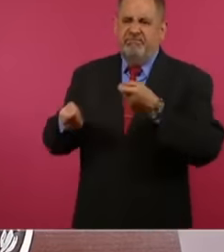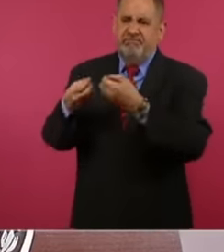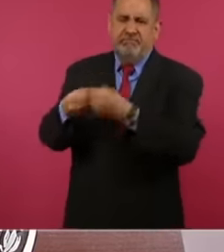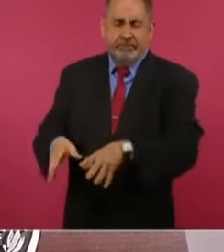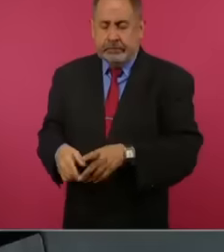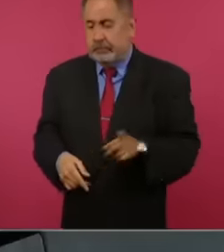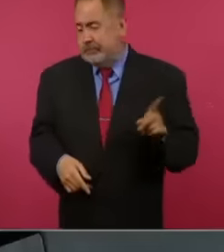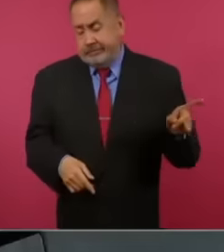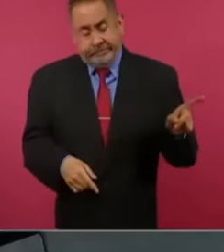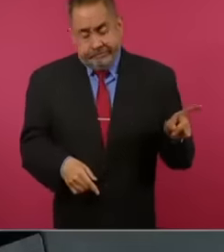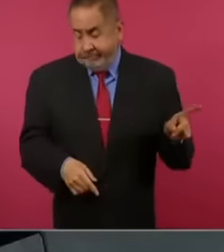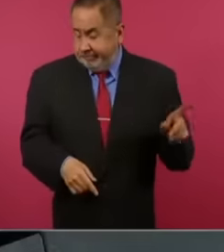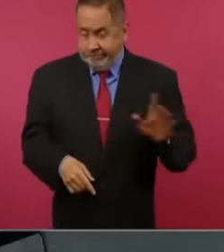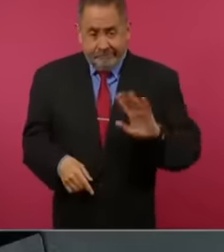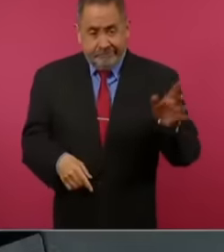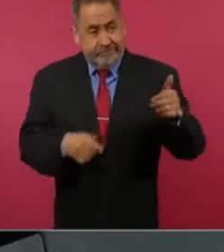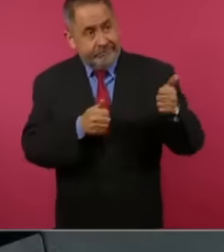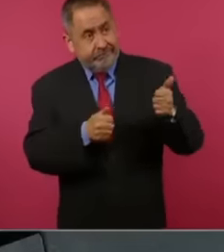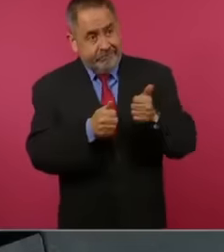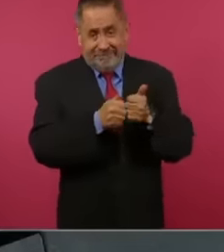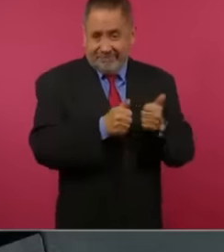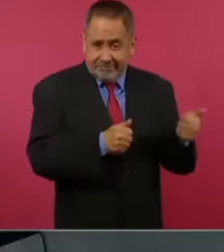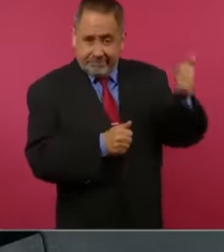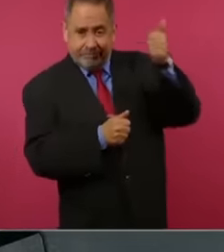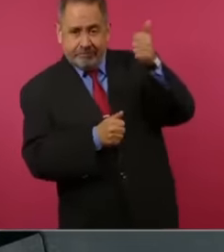pues son los de arriba,